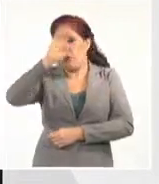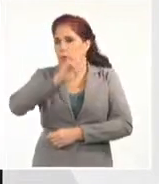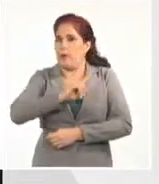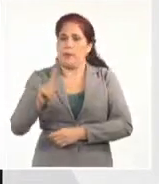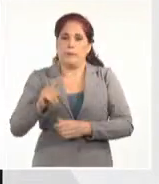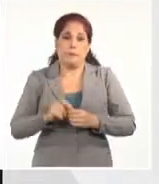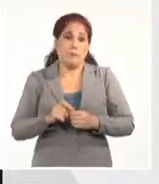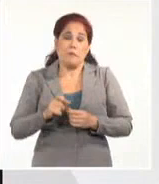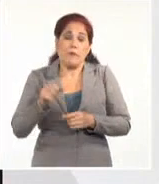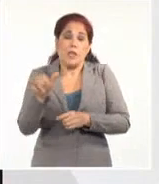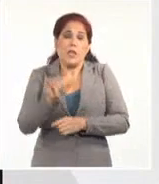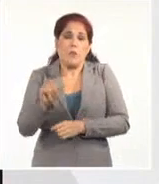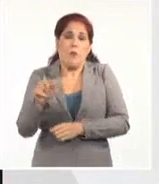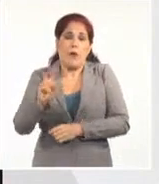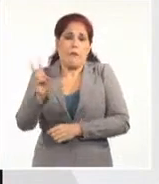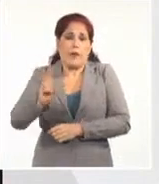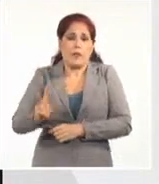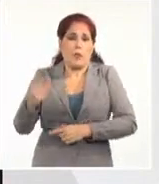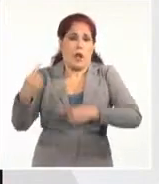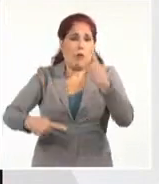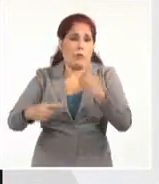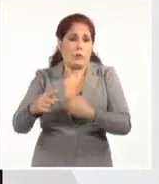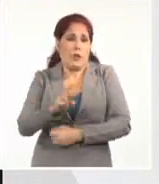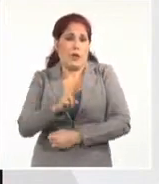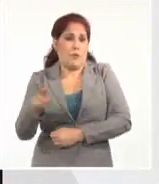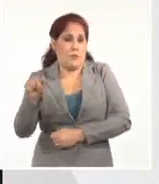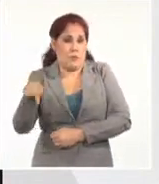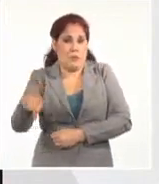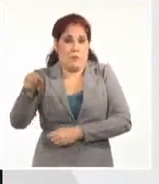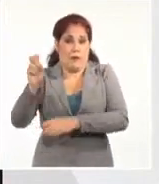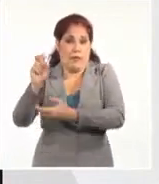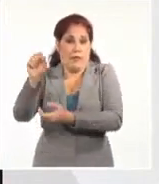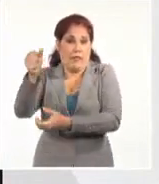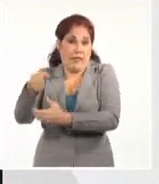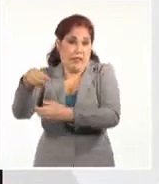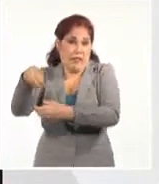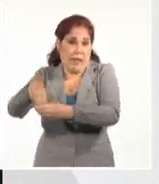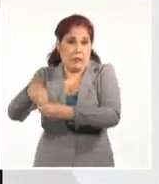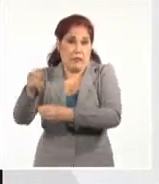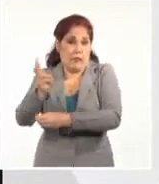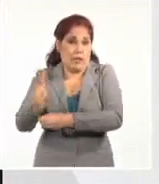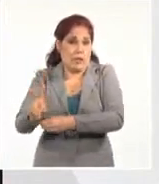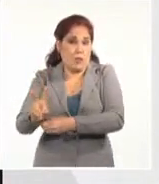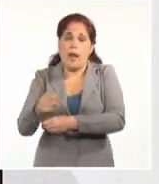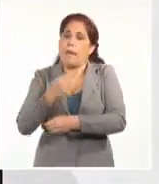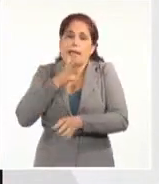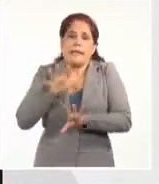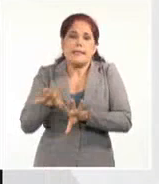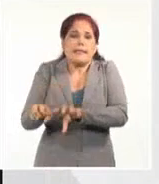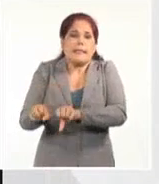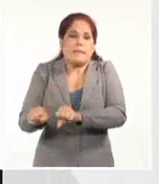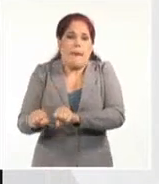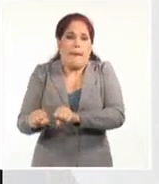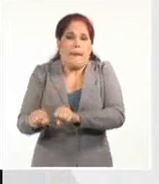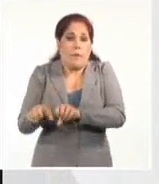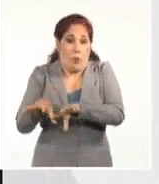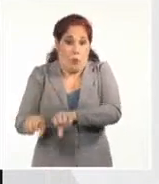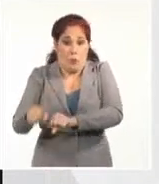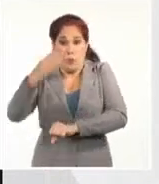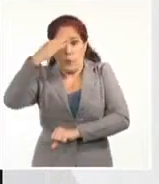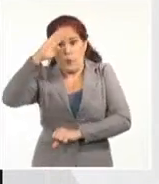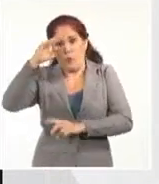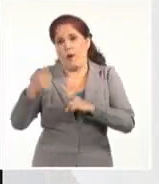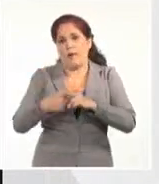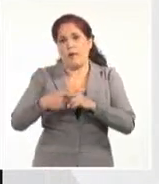como grupos paramilitares tenían la intención de no sé si intervenir militarmente pero vaya